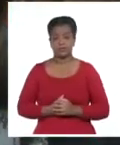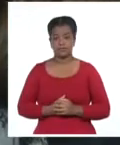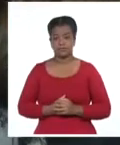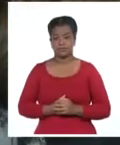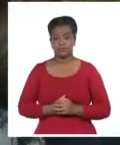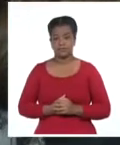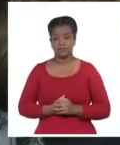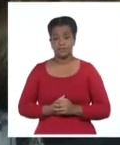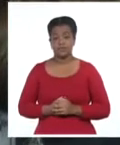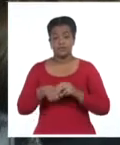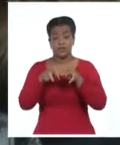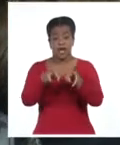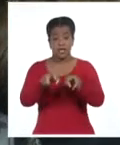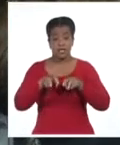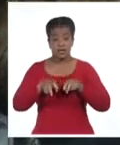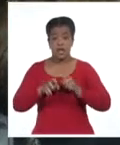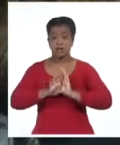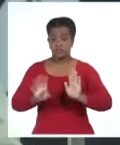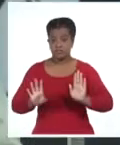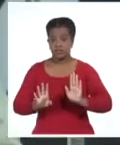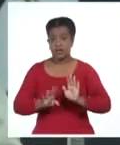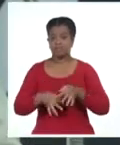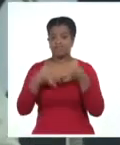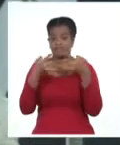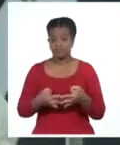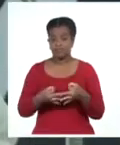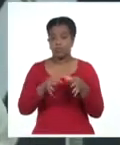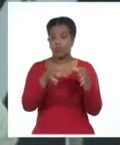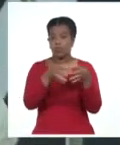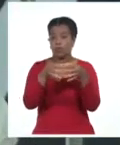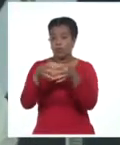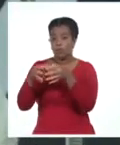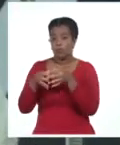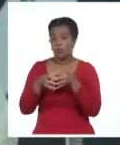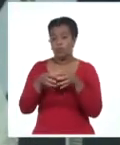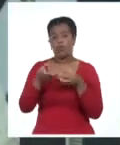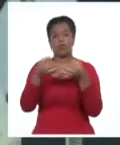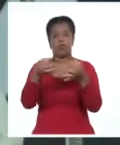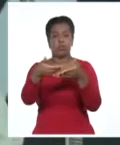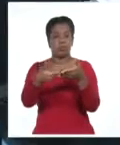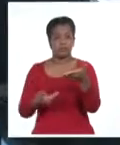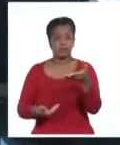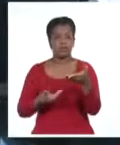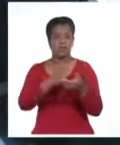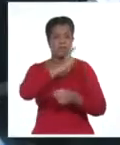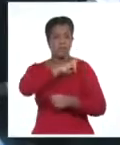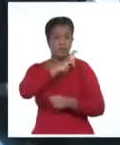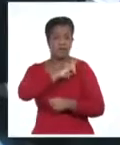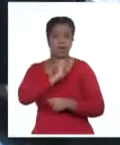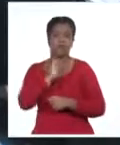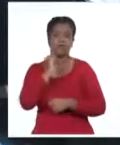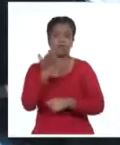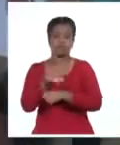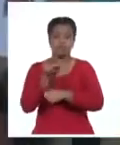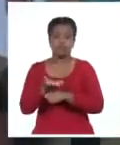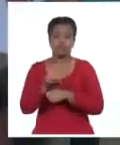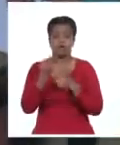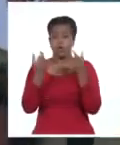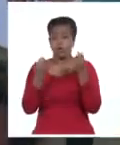En esta asamblea quedaron definidas además las comisiones de documentación y mandato, de apelaciones y reclamaciones, económica y de